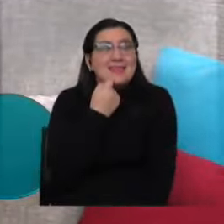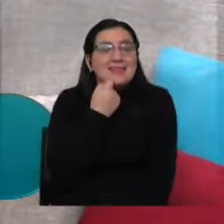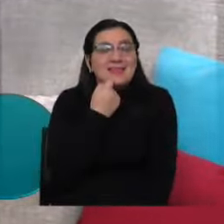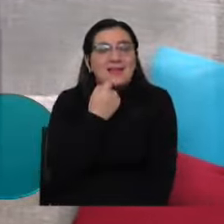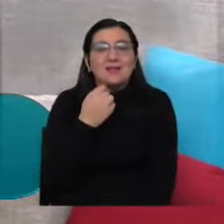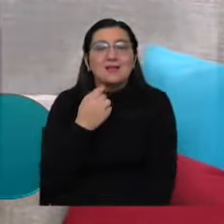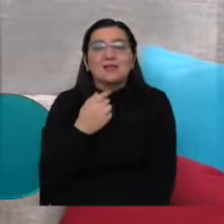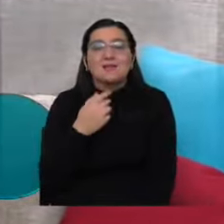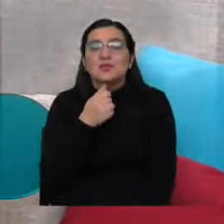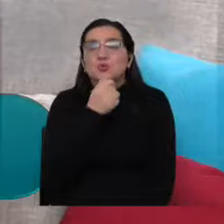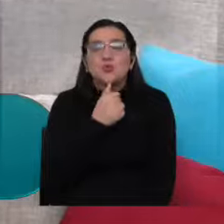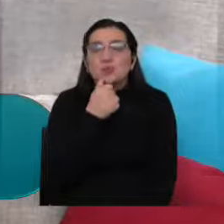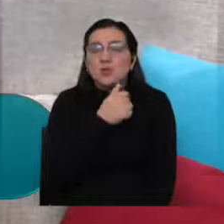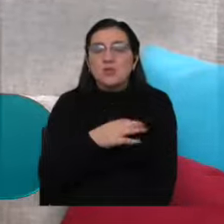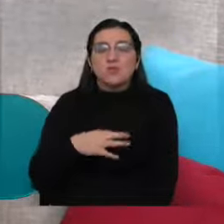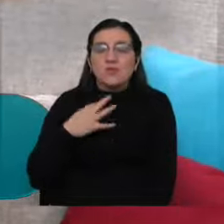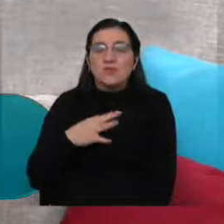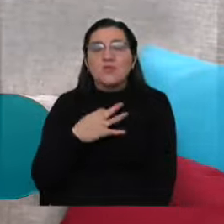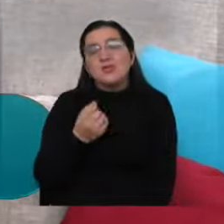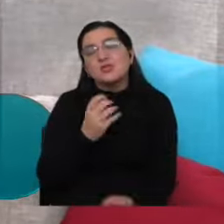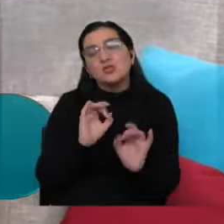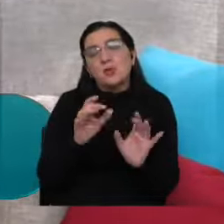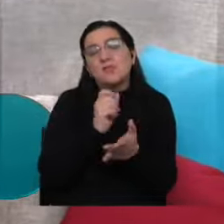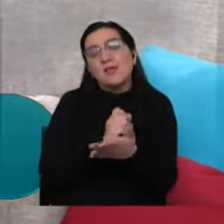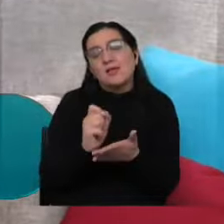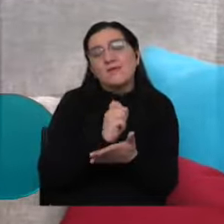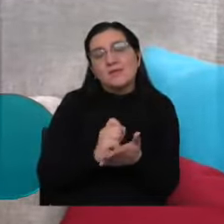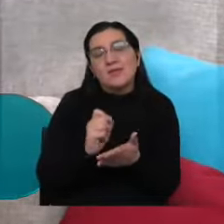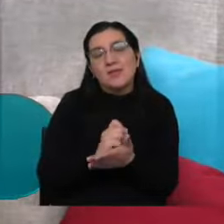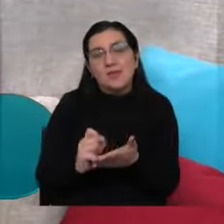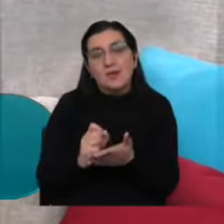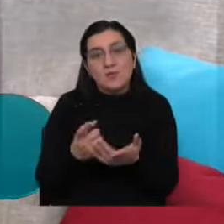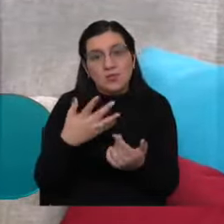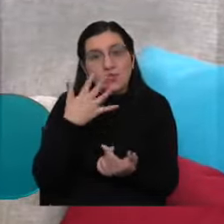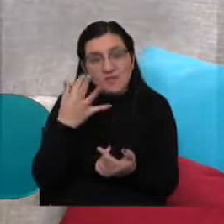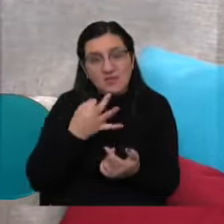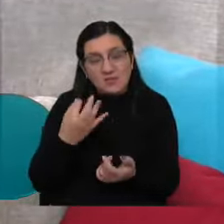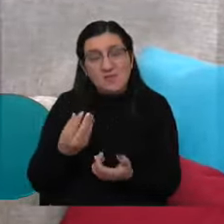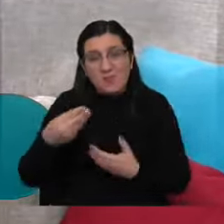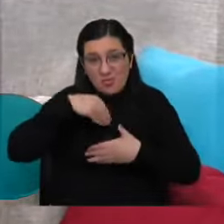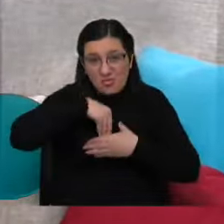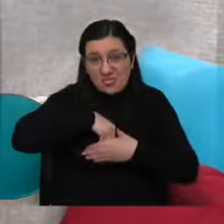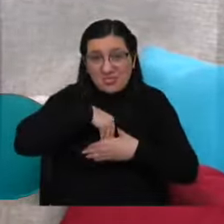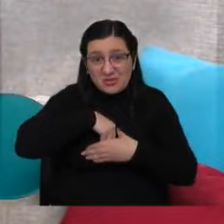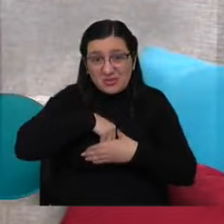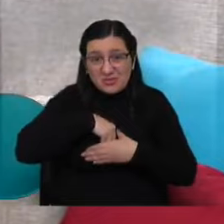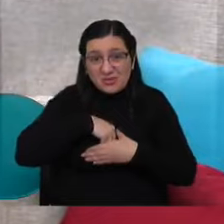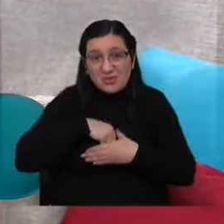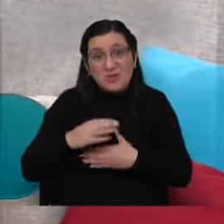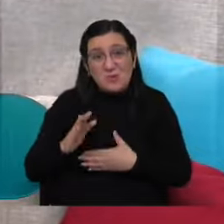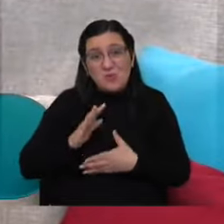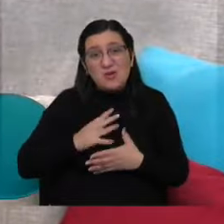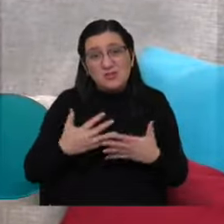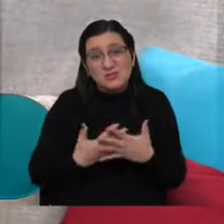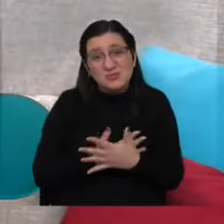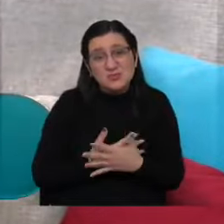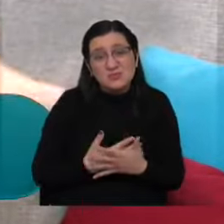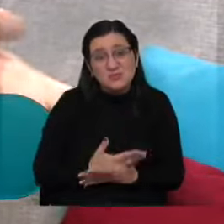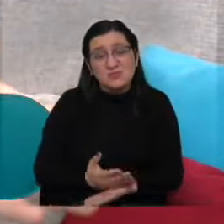arregló la vida casándose con un capitán y se dó a escribir sobre las flores y las plantas sino que realmente por dentro era una mujer que l una vía no muy